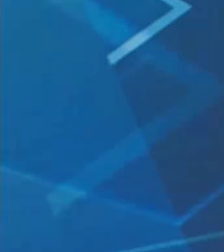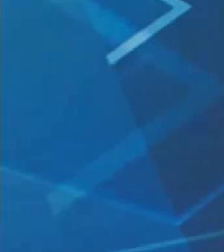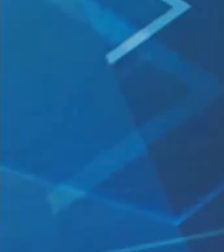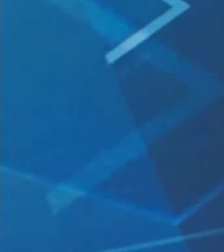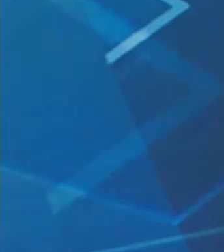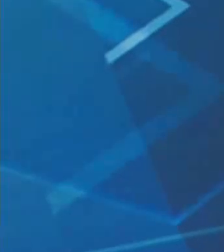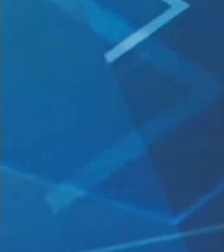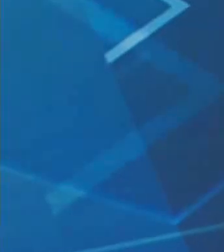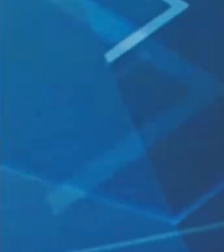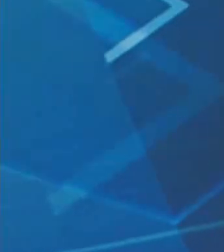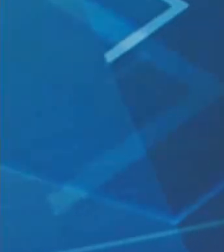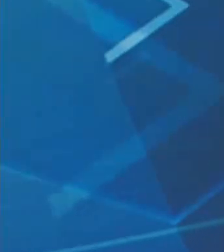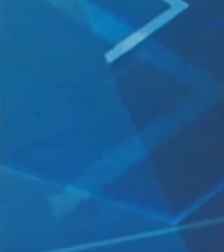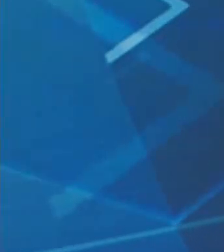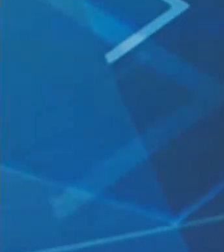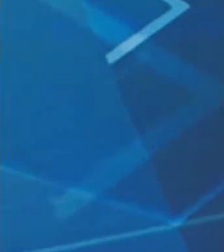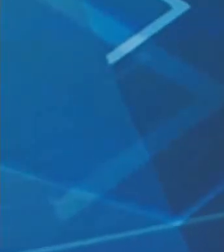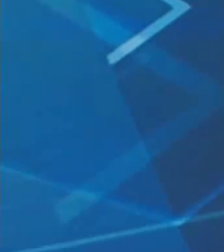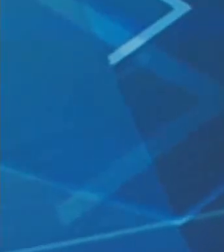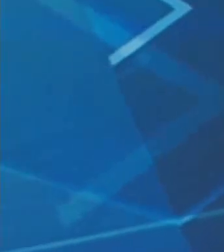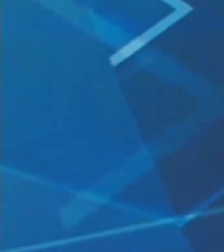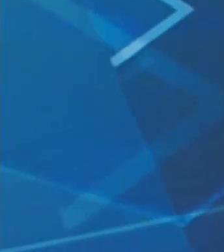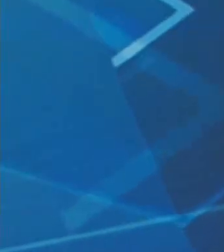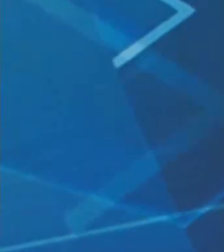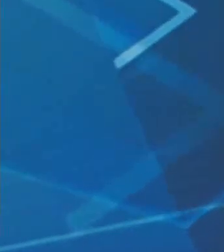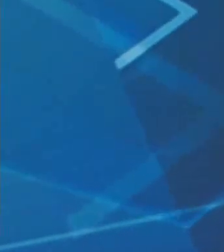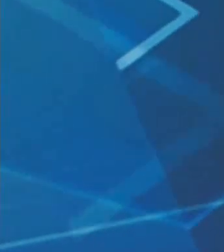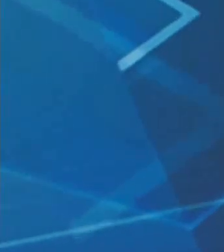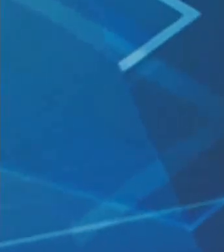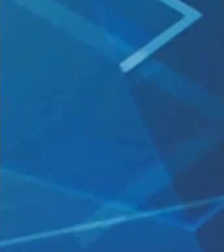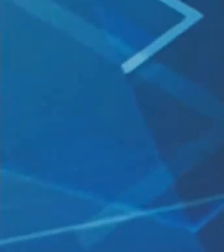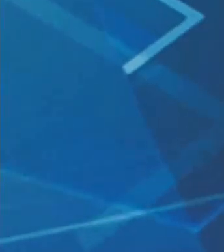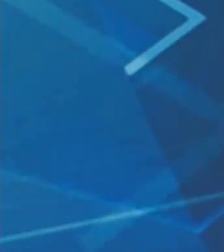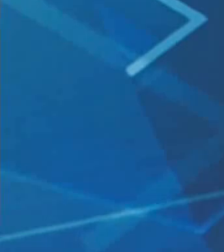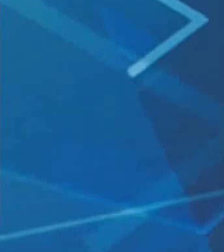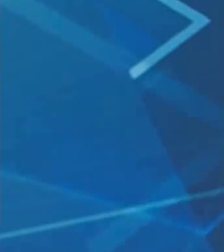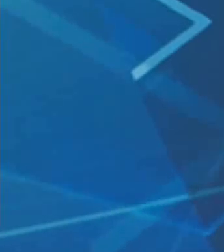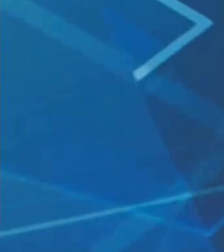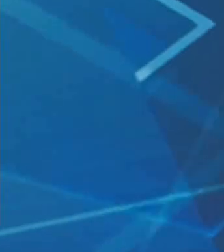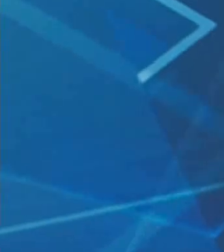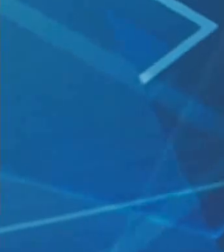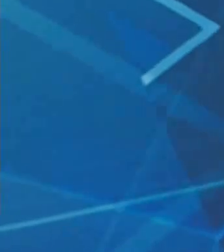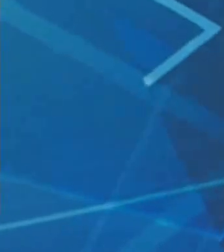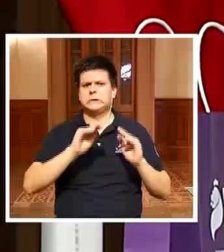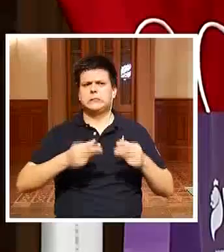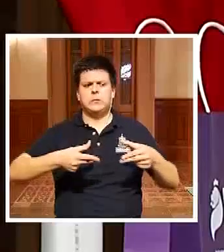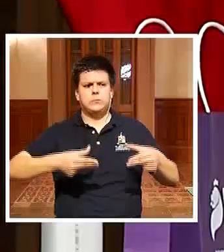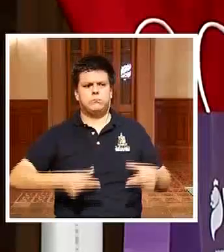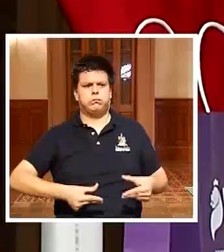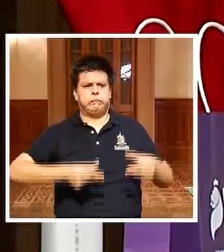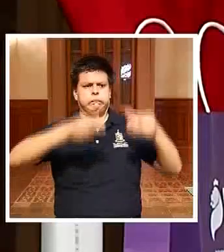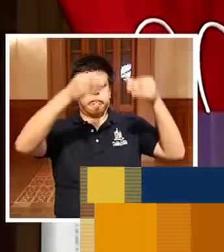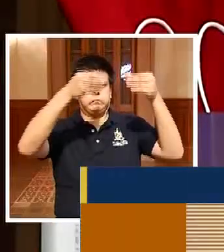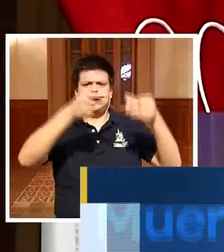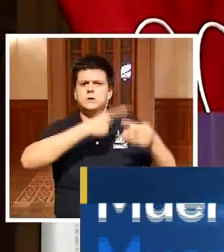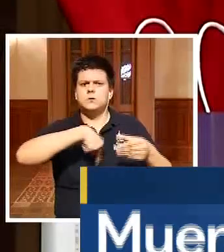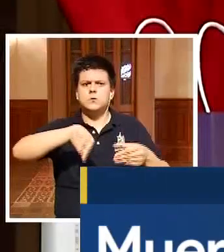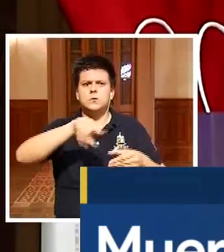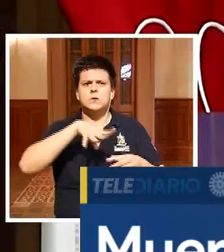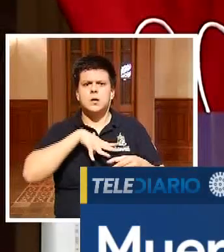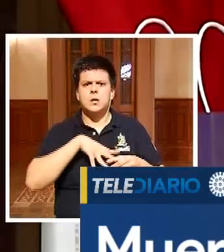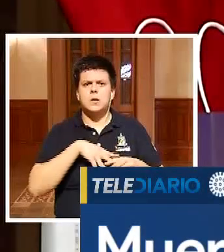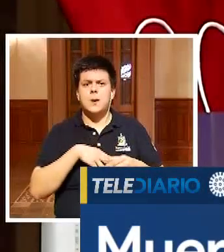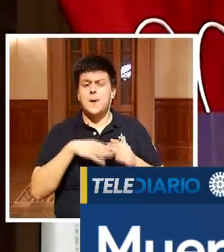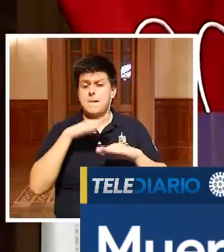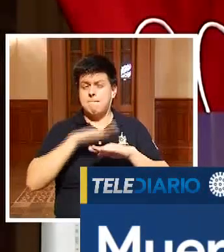Y también las autoridades de salud reportaron la primera muerte de un elemento policíaco por COVID-19 en Nuevo León. Sin dar mayores detalles al respecto,